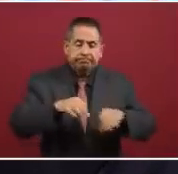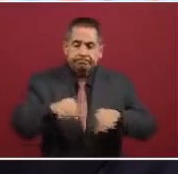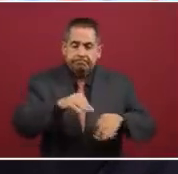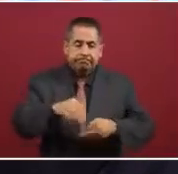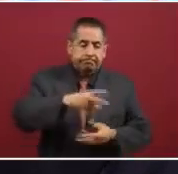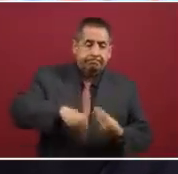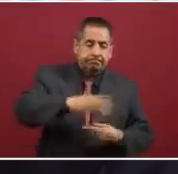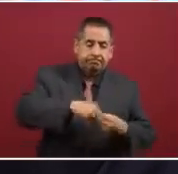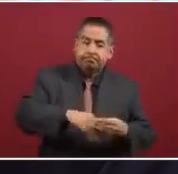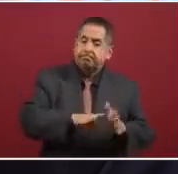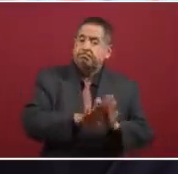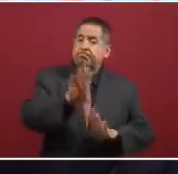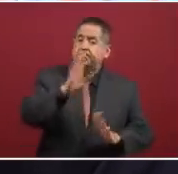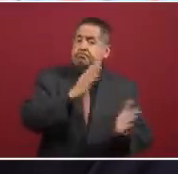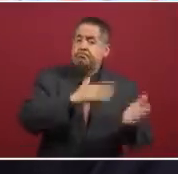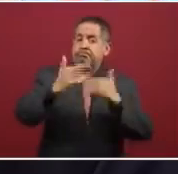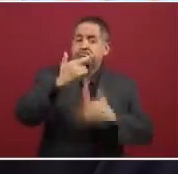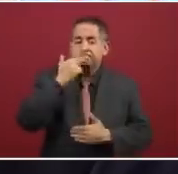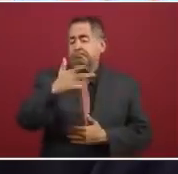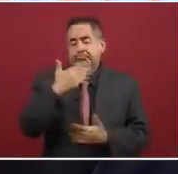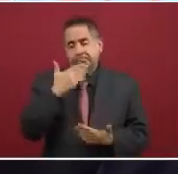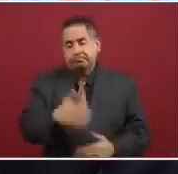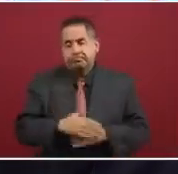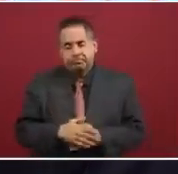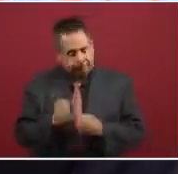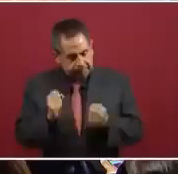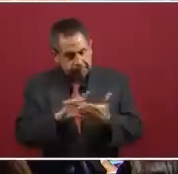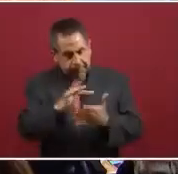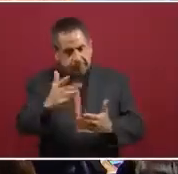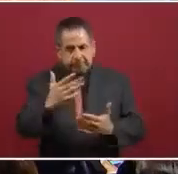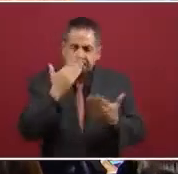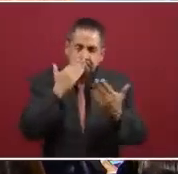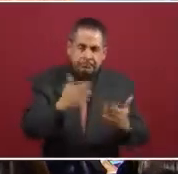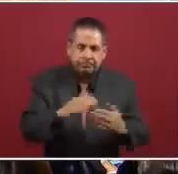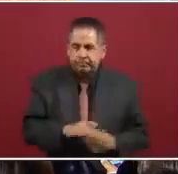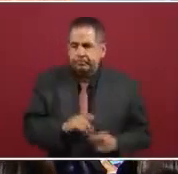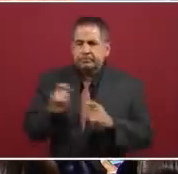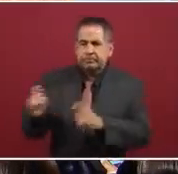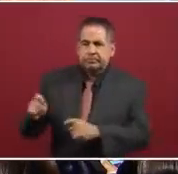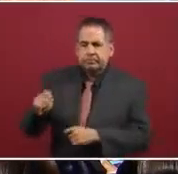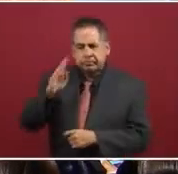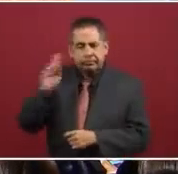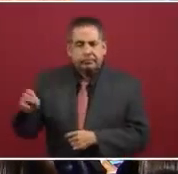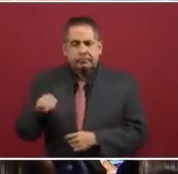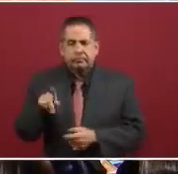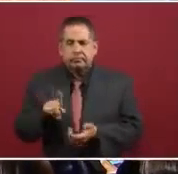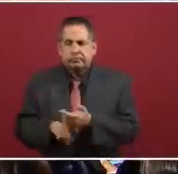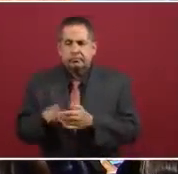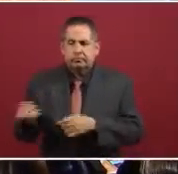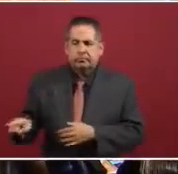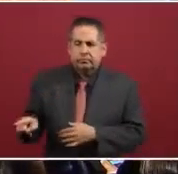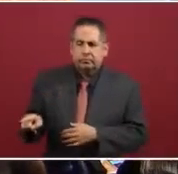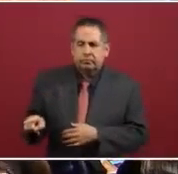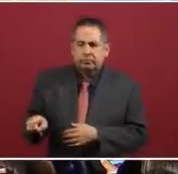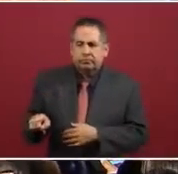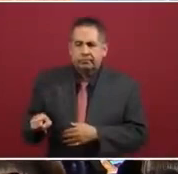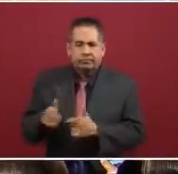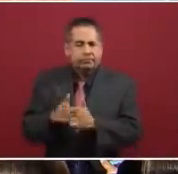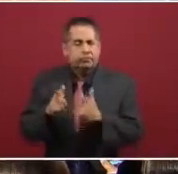nuestro país. Muchas gracias y cedo la palabra al señor Jerry Ricciardi de Mizuho.